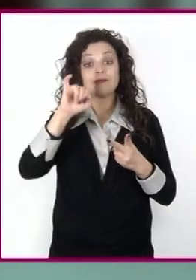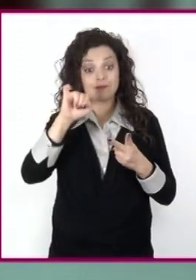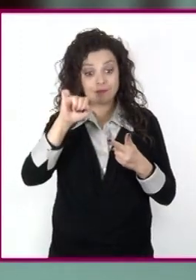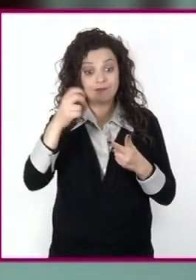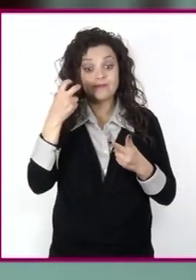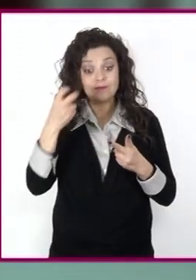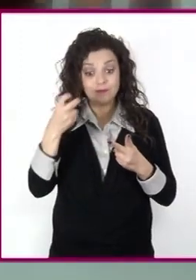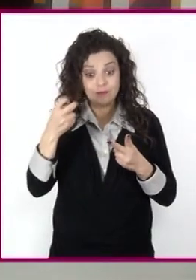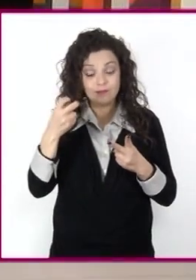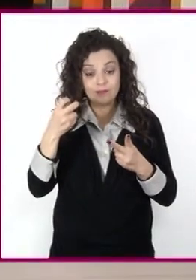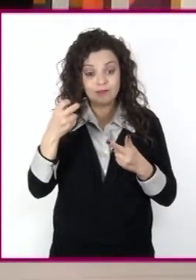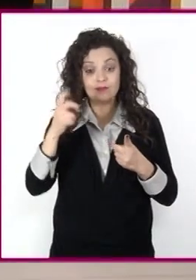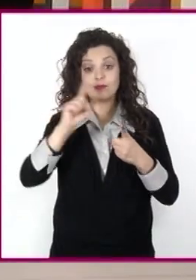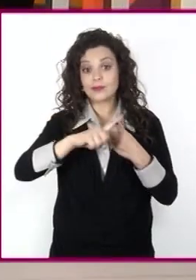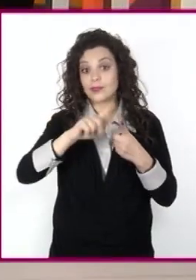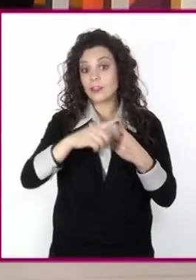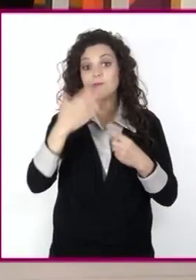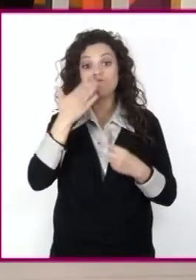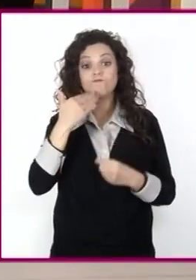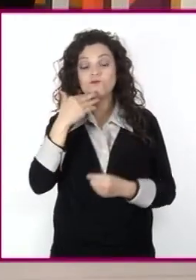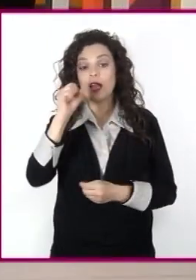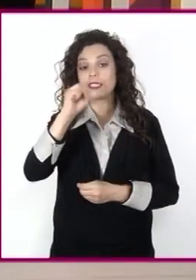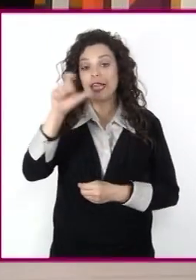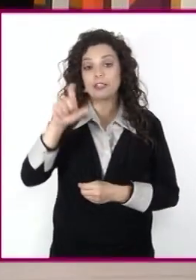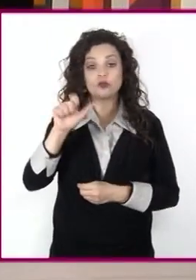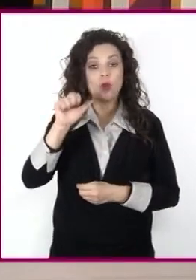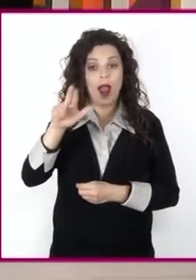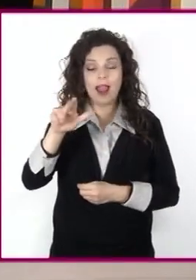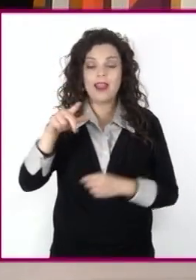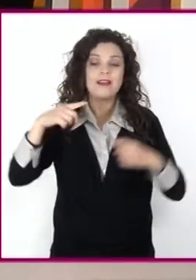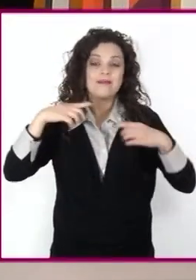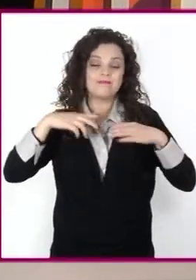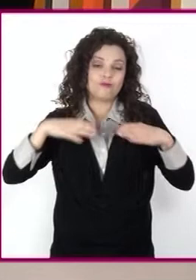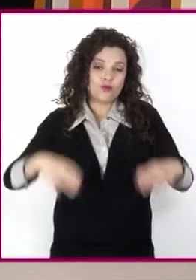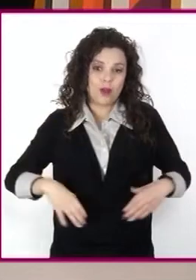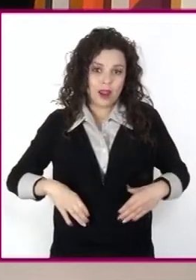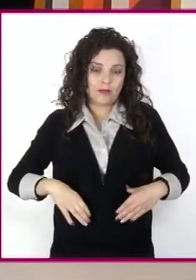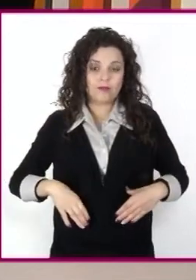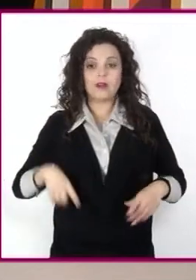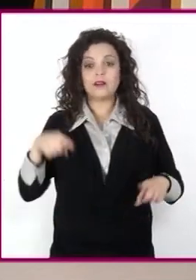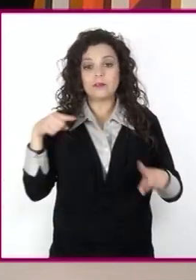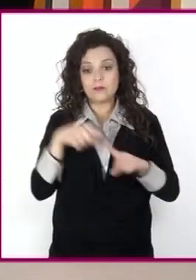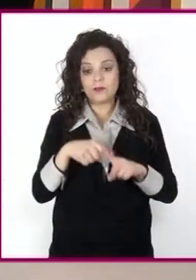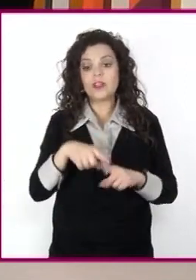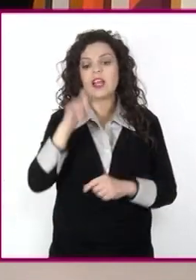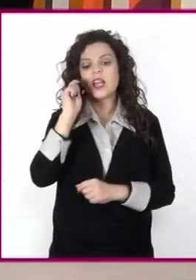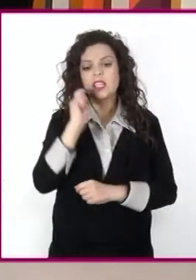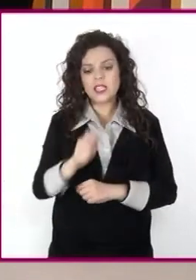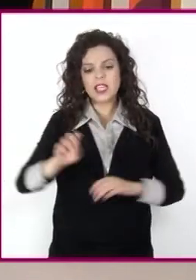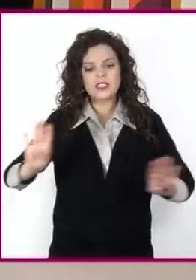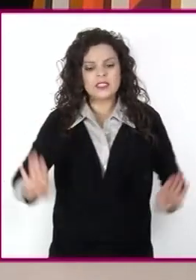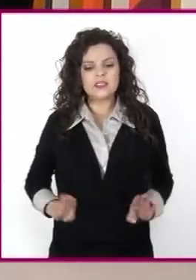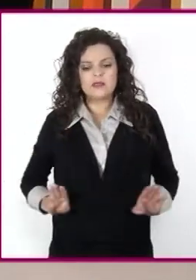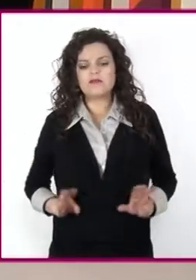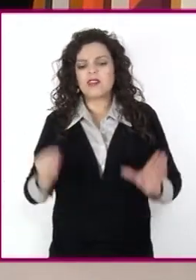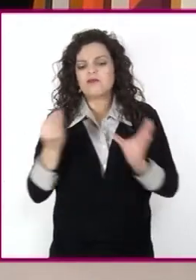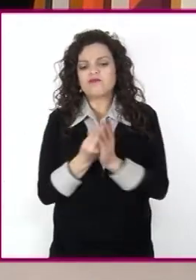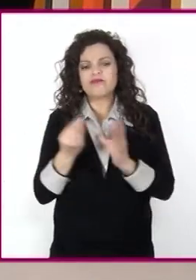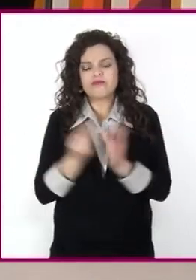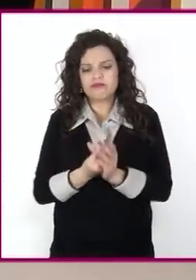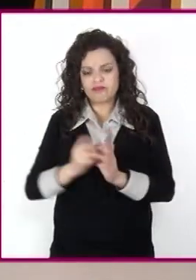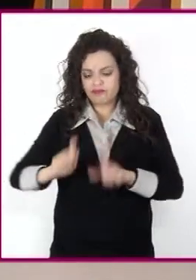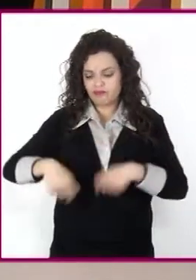cromosomas no sexuales del organismo que intervienen en la transmisión de todas las características físicas